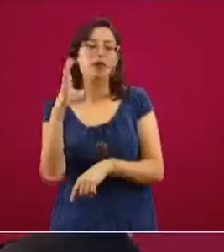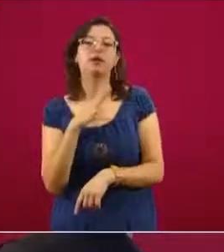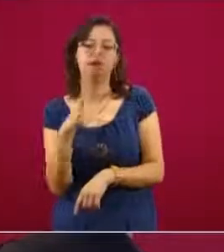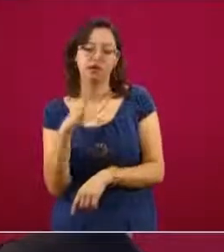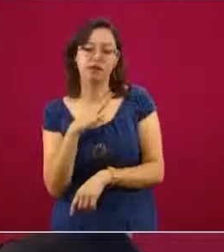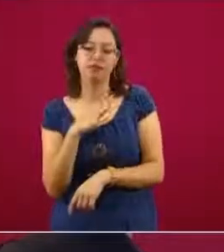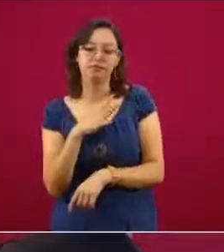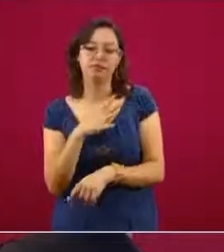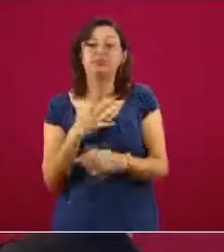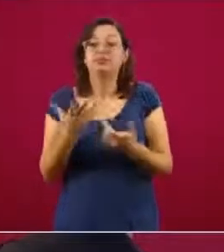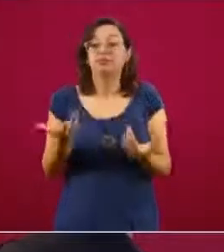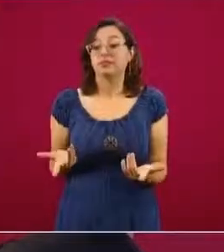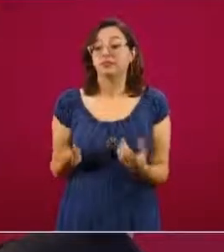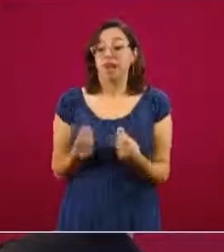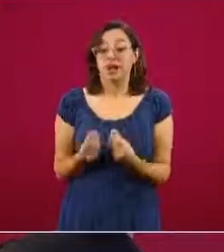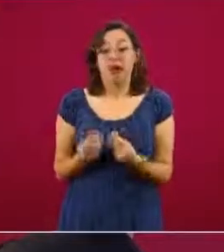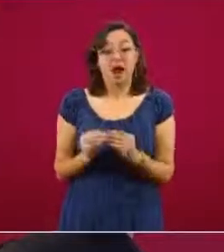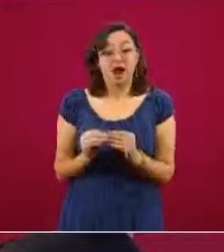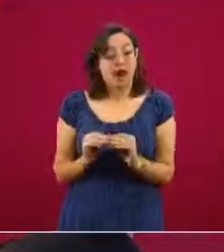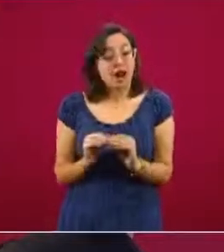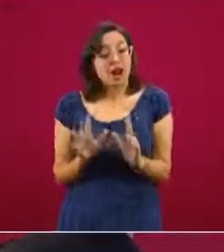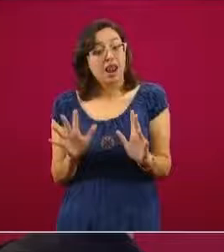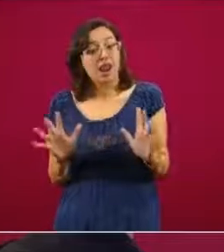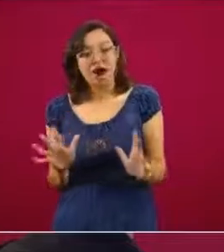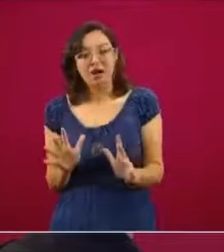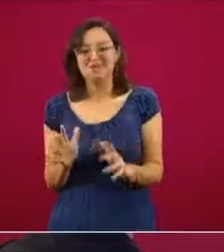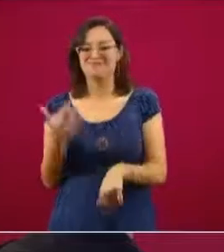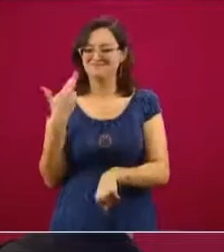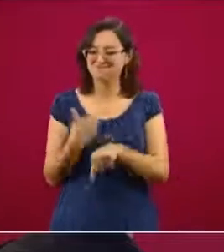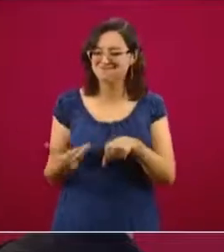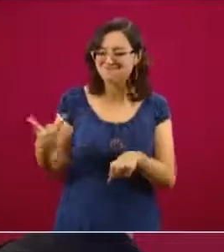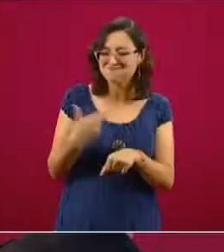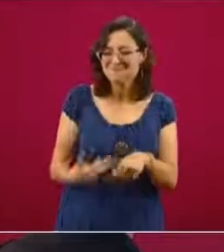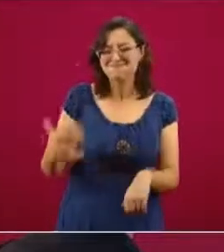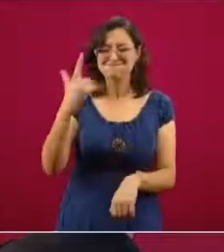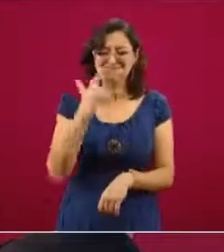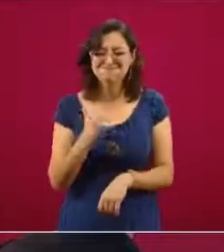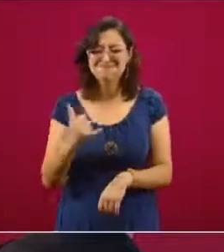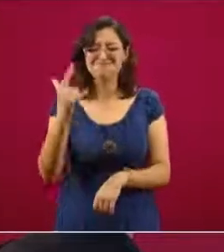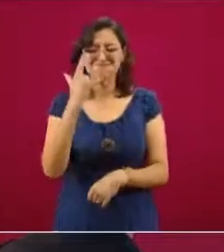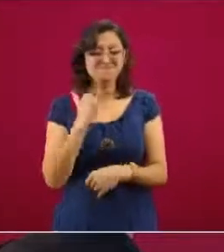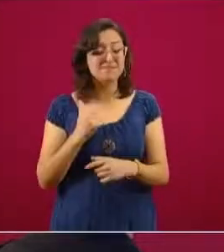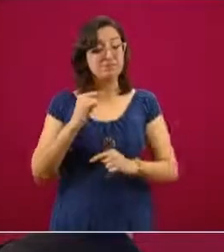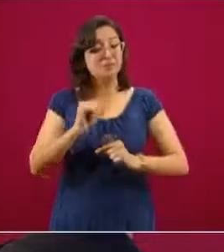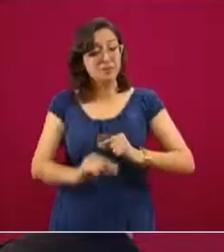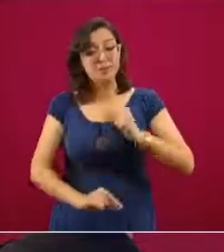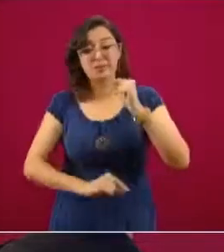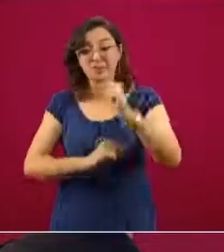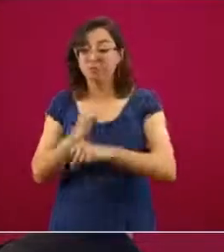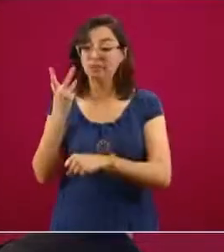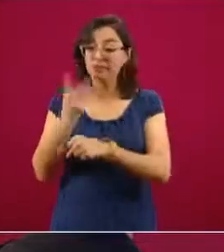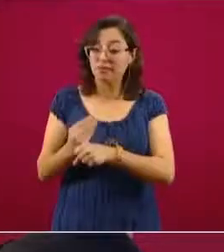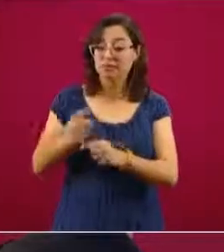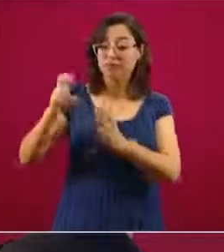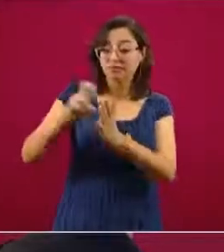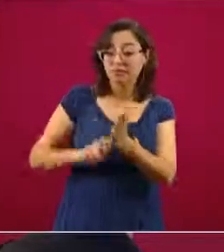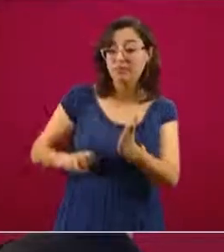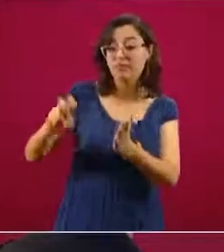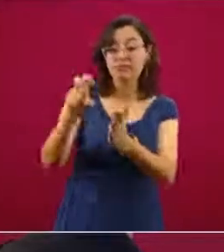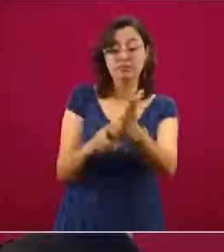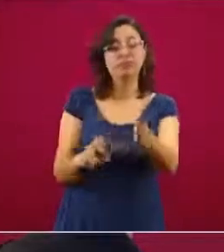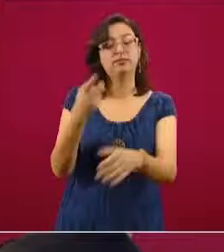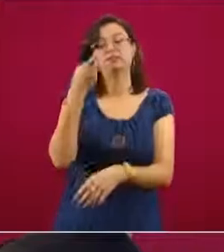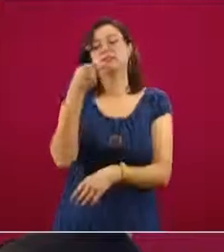Claro que este es un proceso que se construye con enormes esfuerzos y tiene que irse perfeccionando, pero este